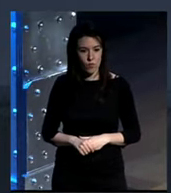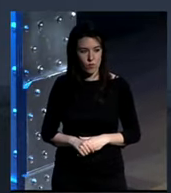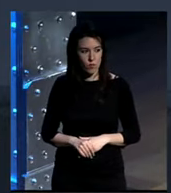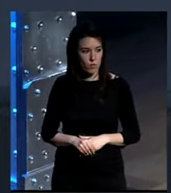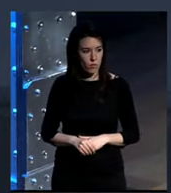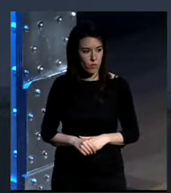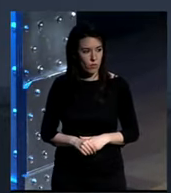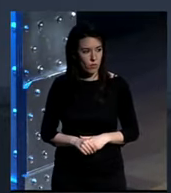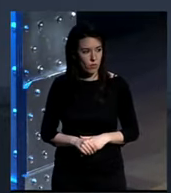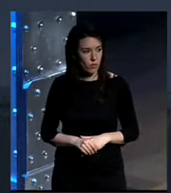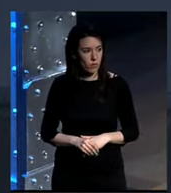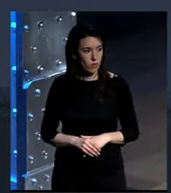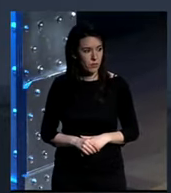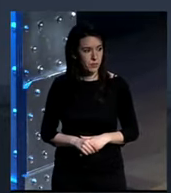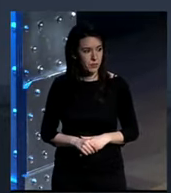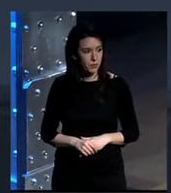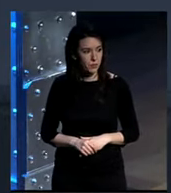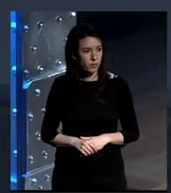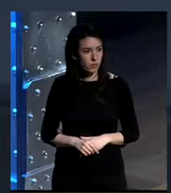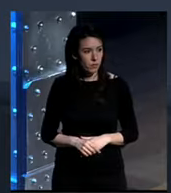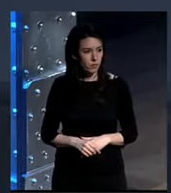No sé si bajas tú.